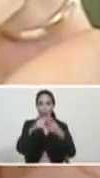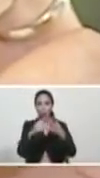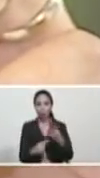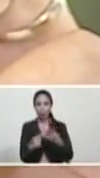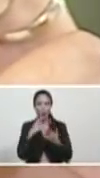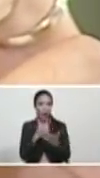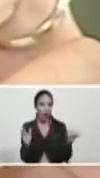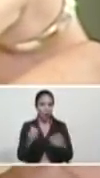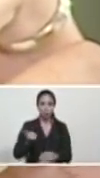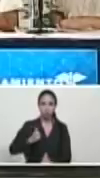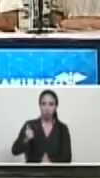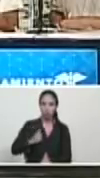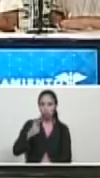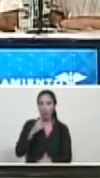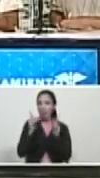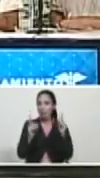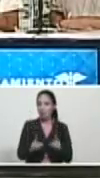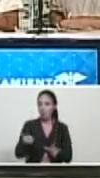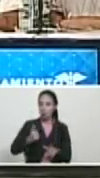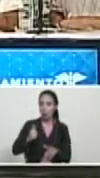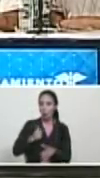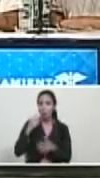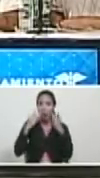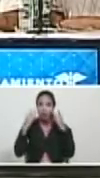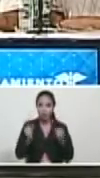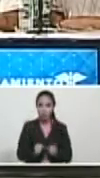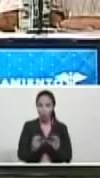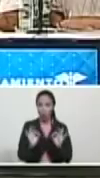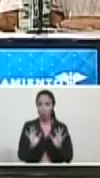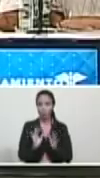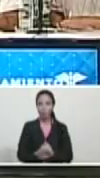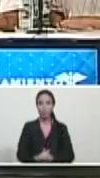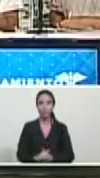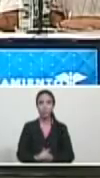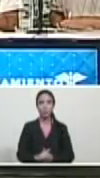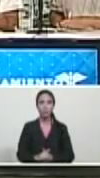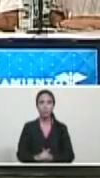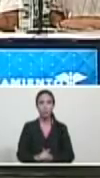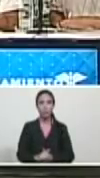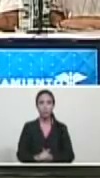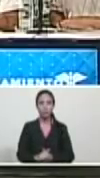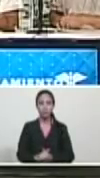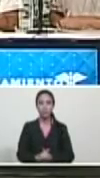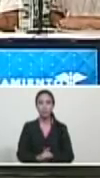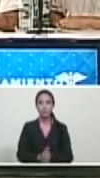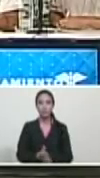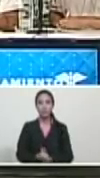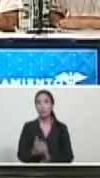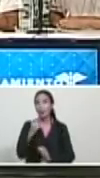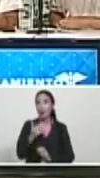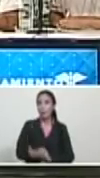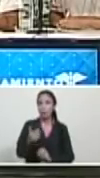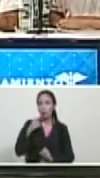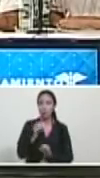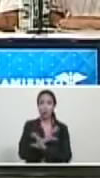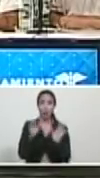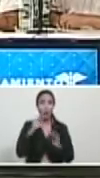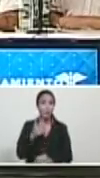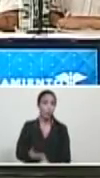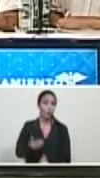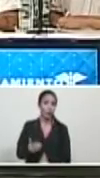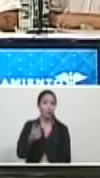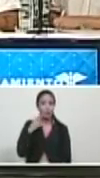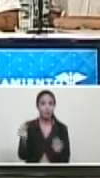libre y según sus necesidades. Y según sus necesidades. Eso es muy importante. Eso debe instalarse de